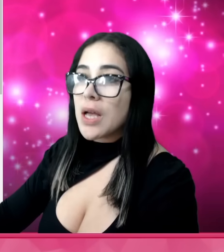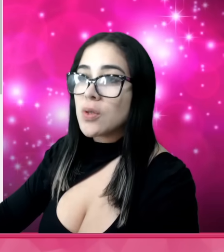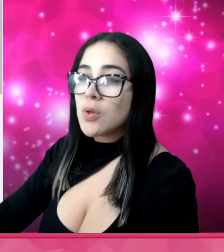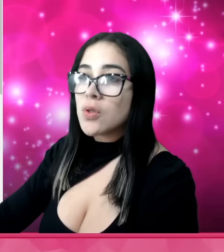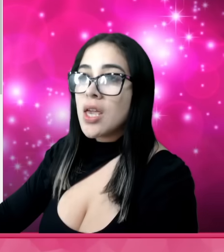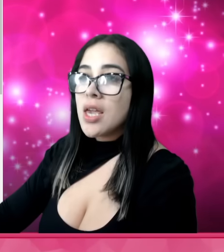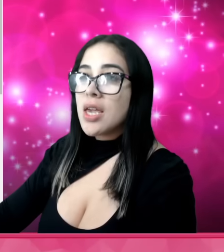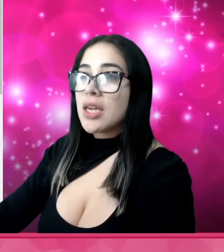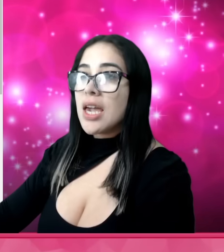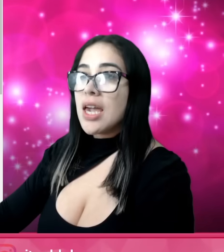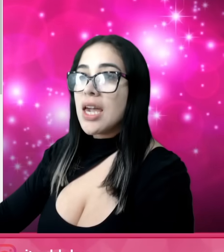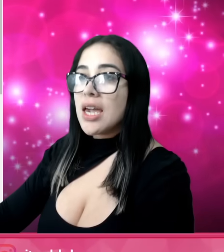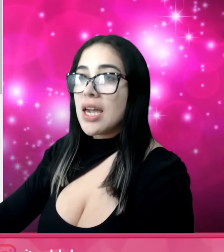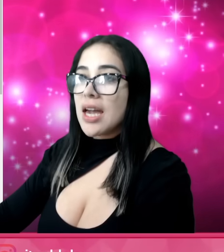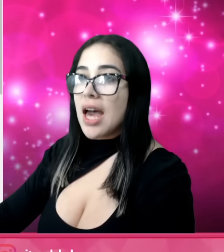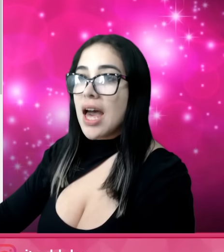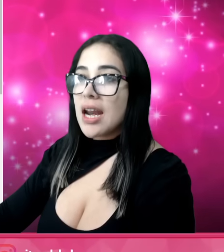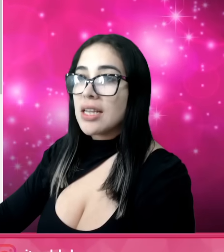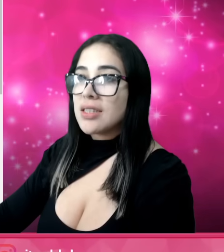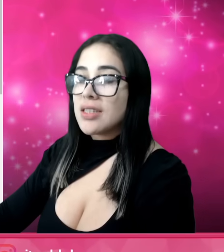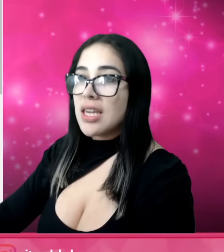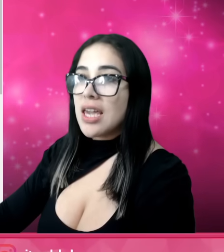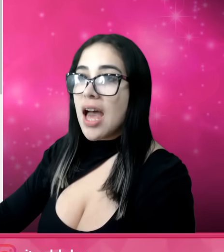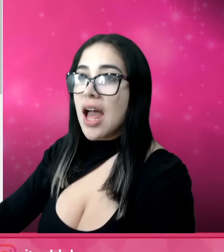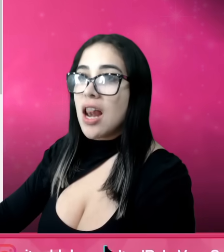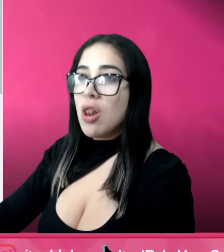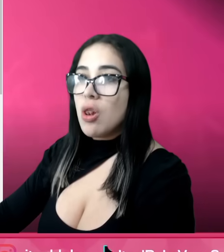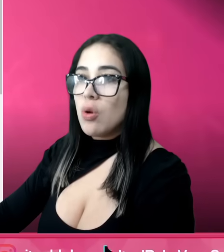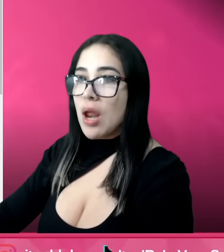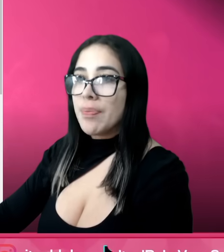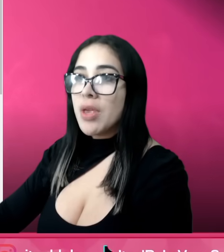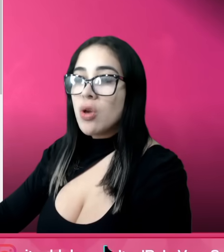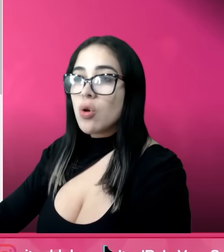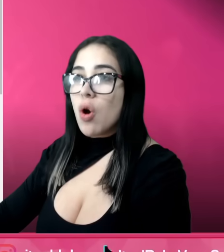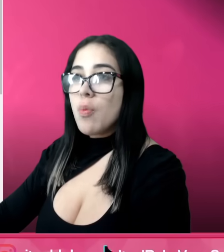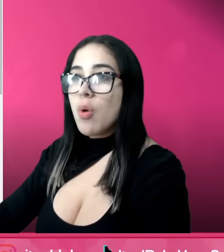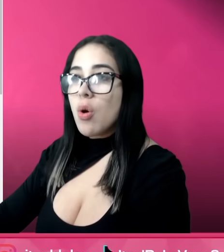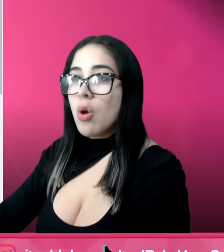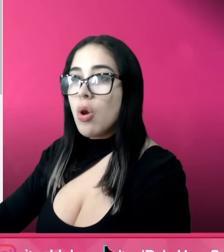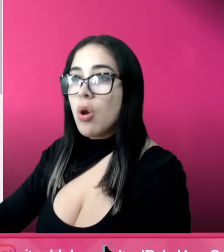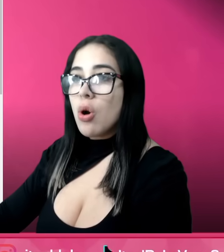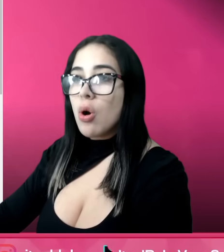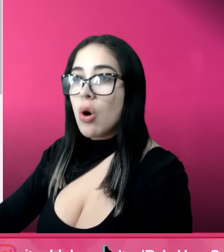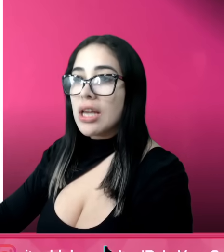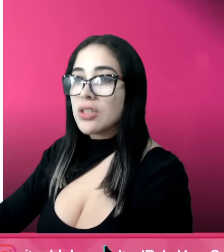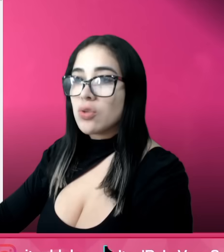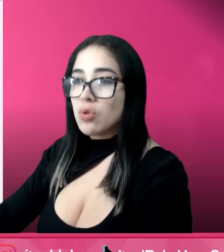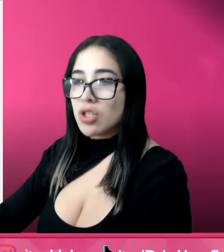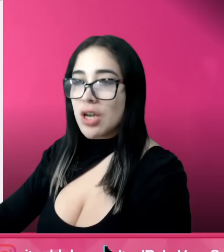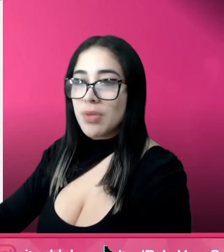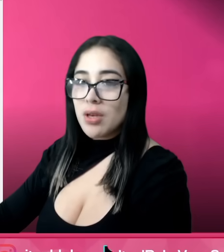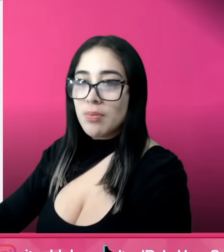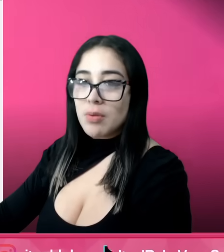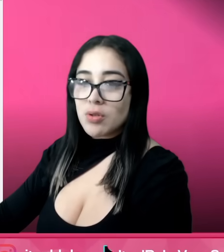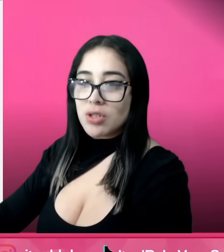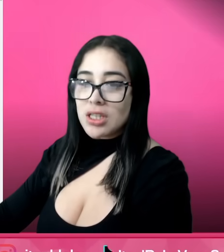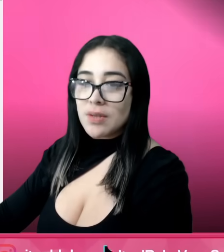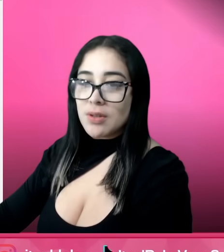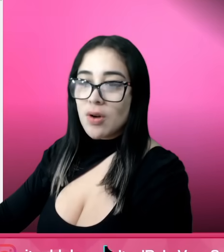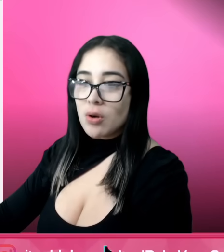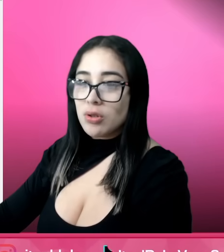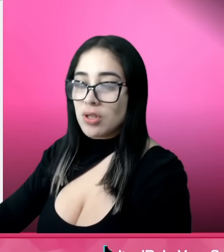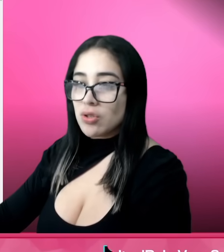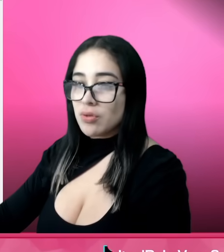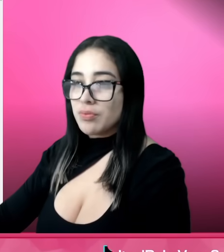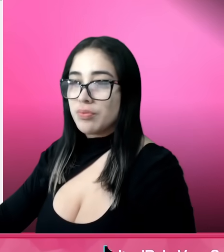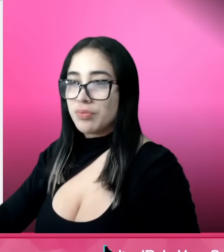mismos pasos que García Luna como lo escuchan vamos a